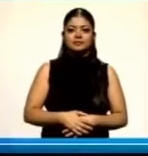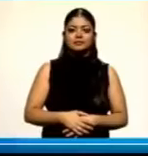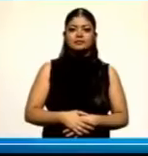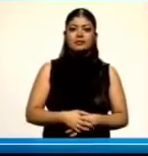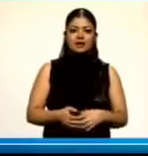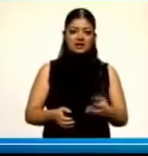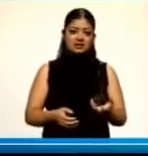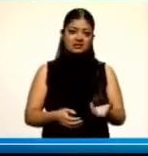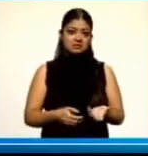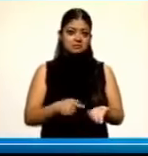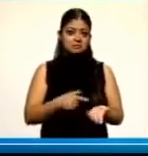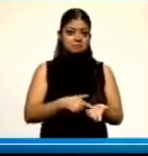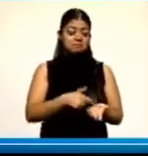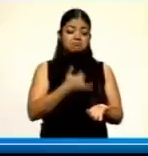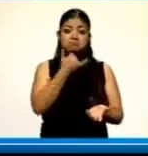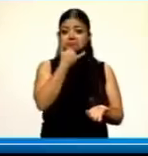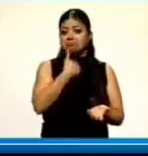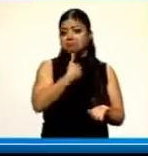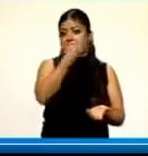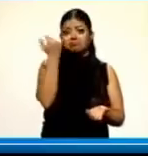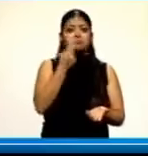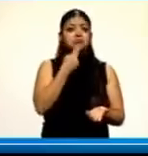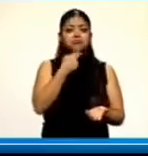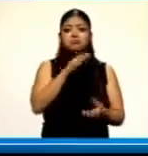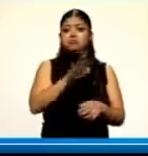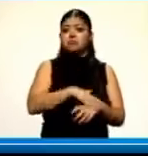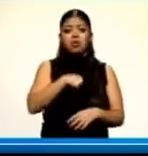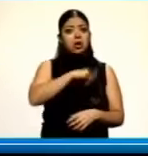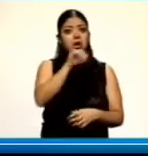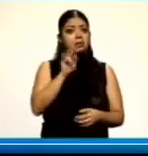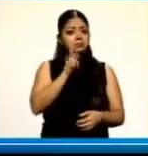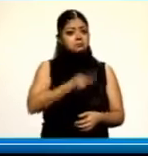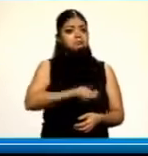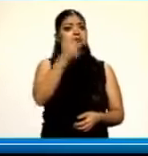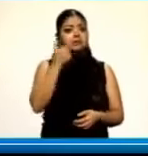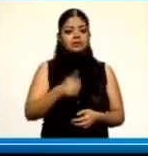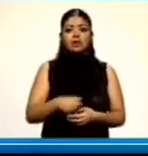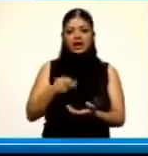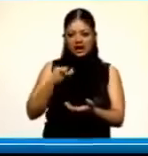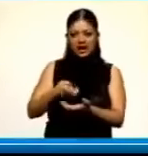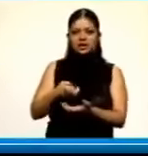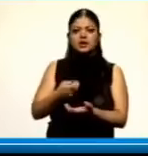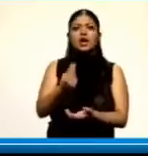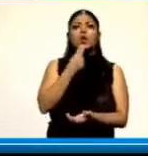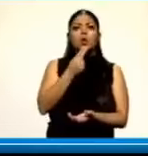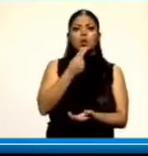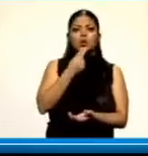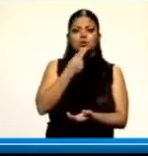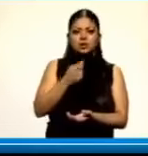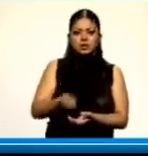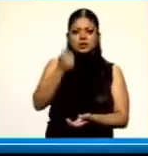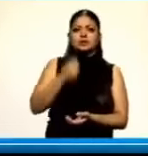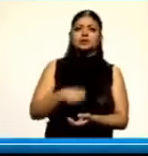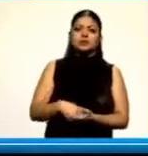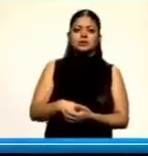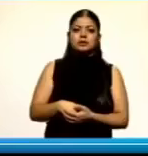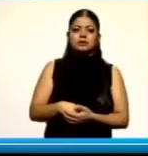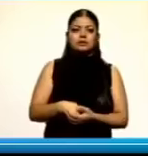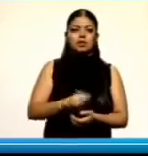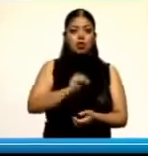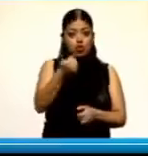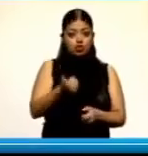Esto, sí, no sé cómo usarlo porque nunca lo había visto. Esta cosa se usa así. Uno le